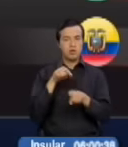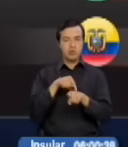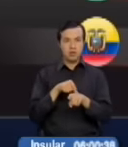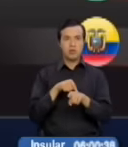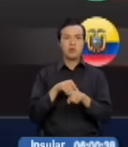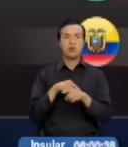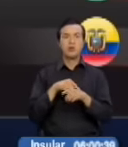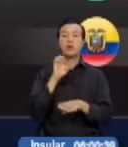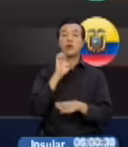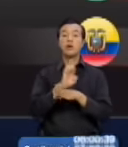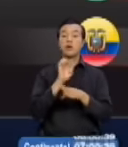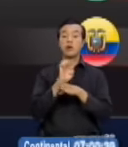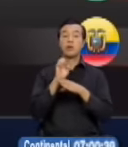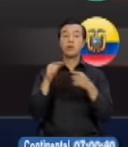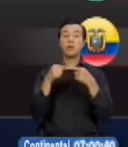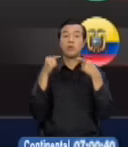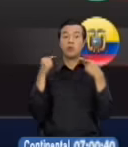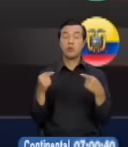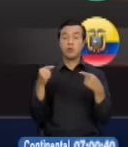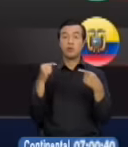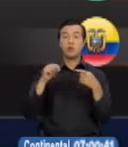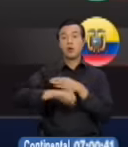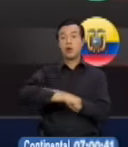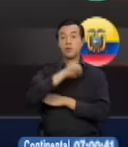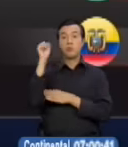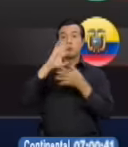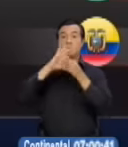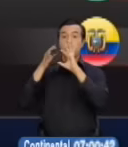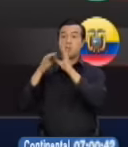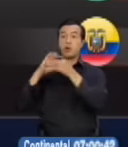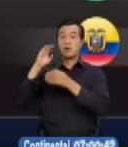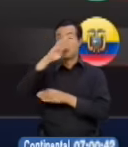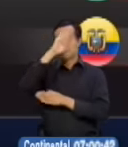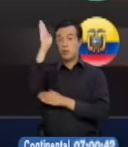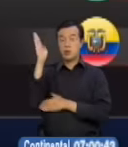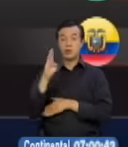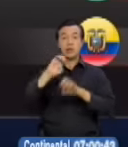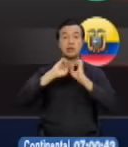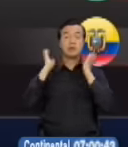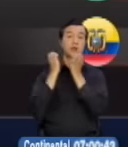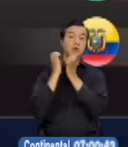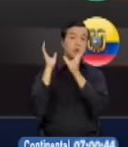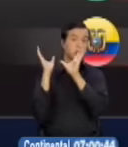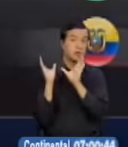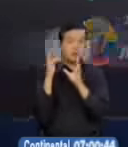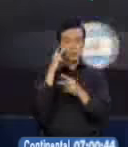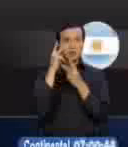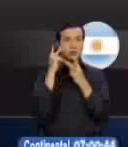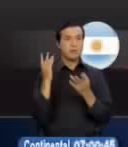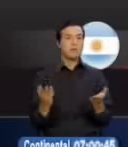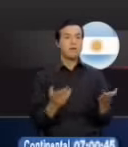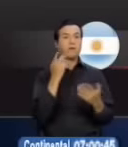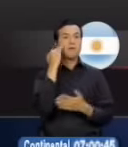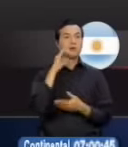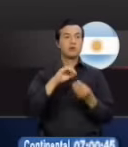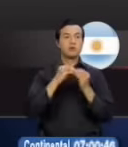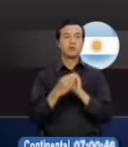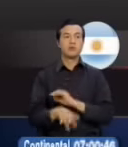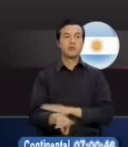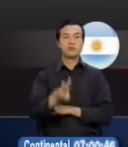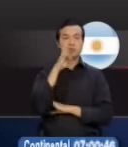Ecuador recibirá al campeón olímpico Brasil en el Estadio Olímpico Atahualpa. Seguimos revisando la fecha 7 de las